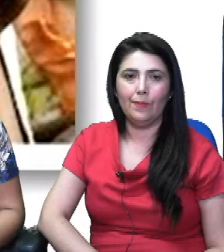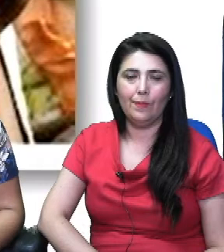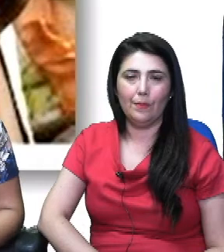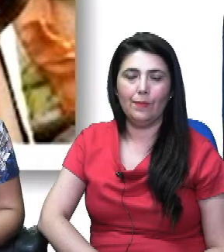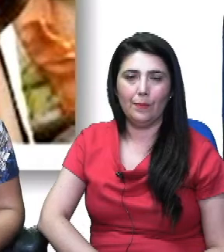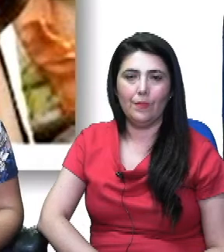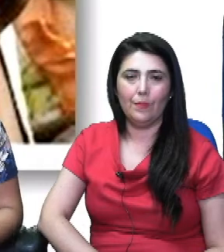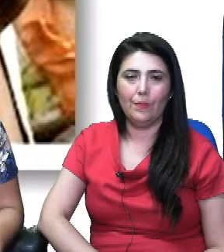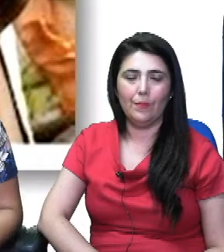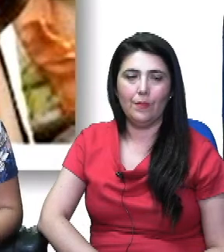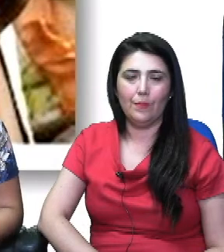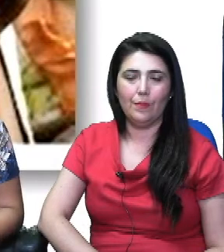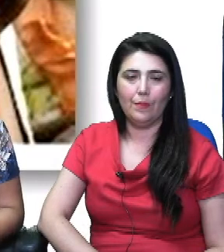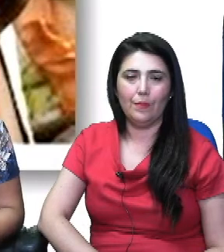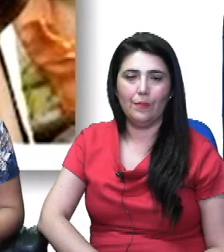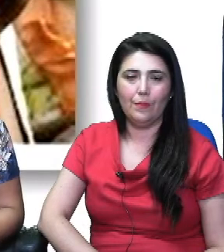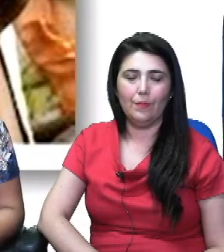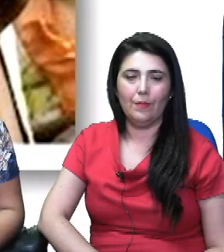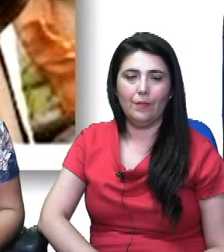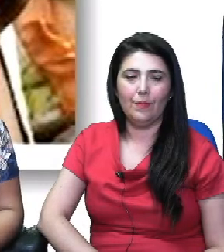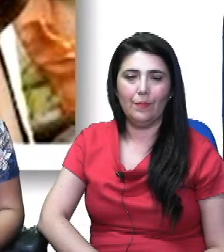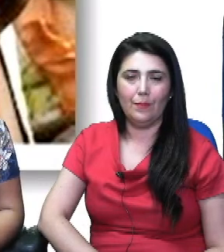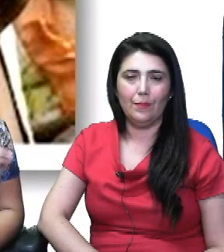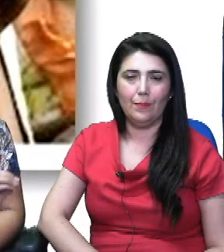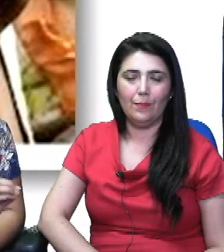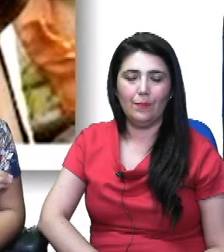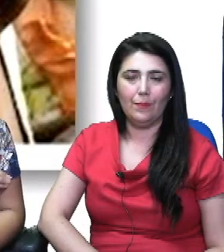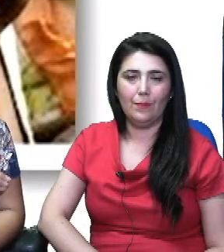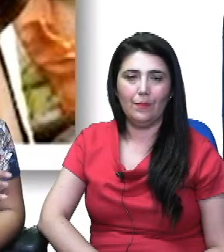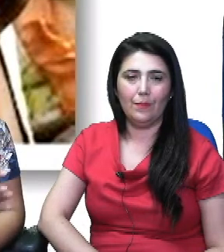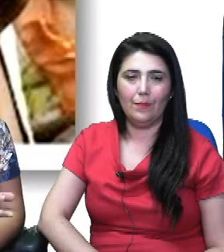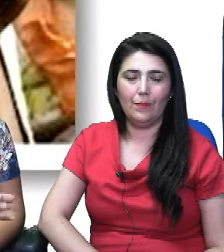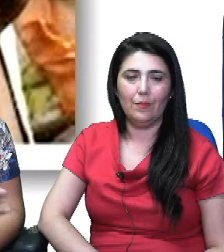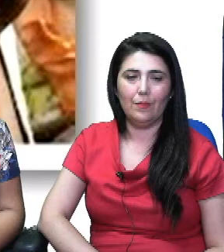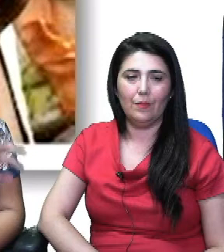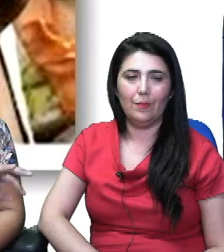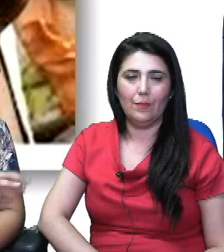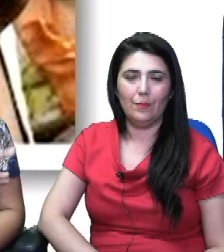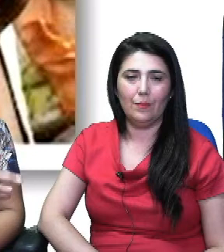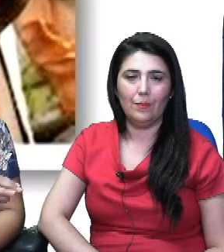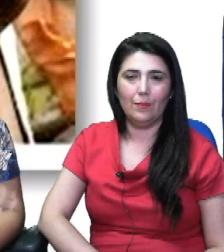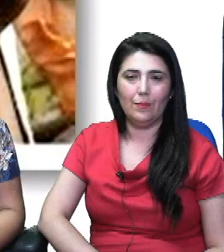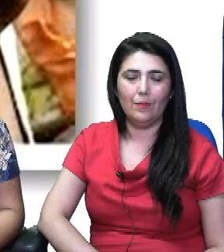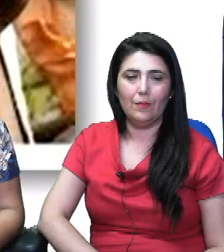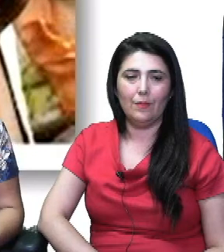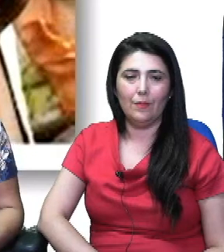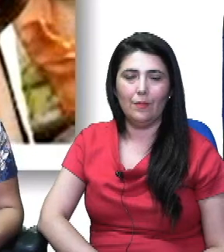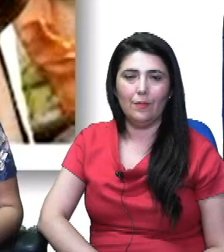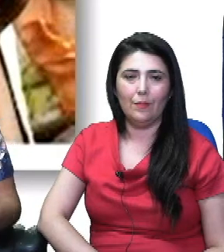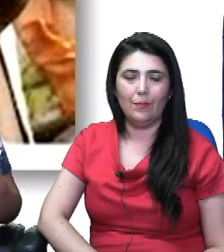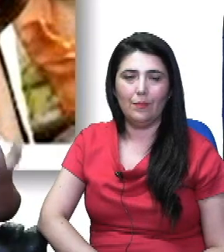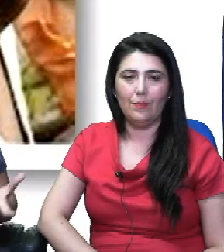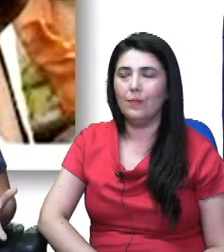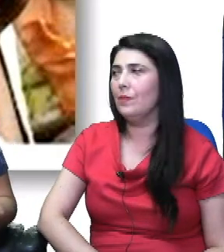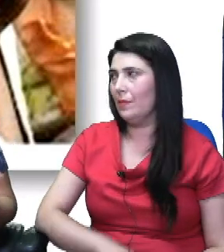Chile y lo estamos comenzando también a utilizar. Y al decir SMAPS, estamos hablando de estas acciones de salud mental y apoyo psicosocial, pero que